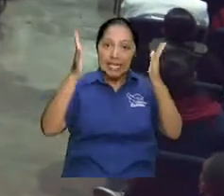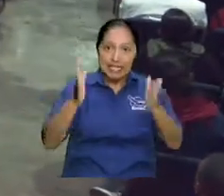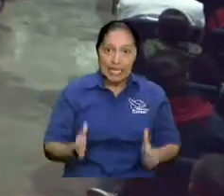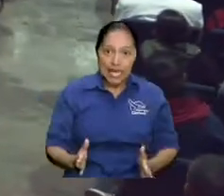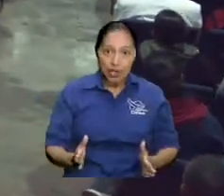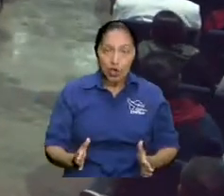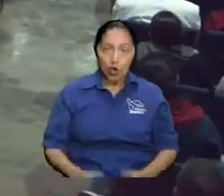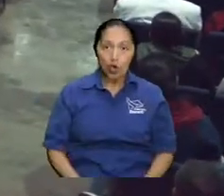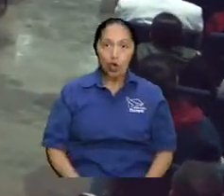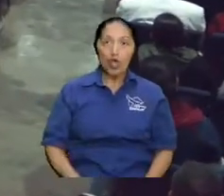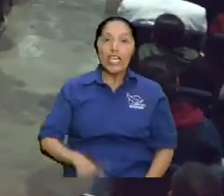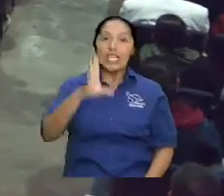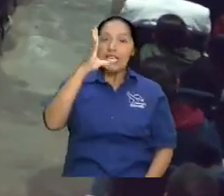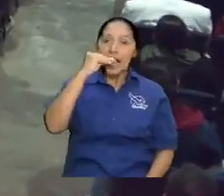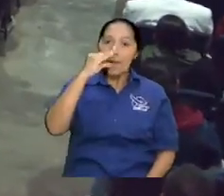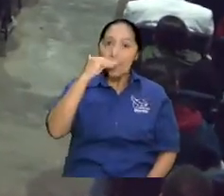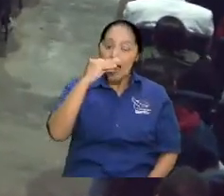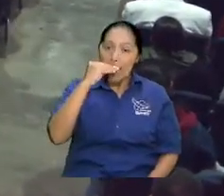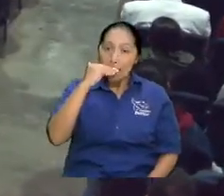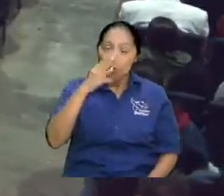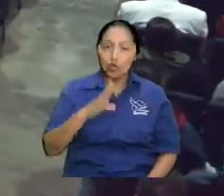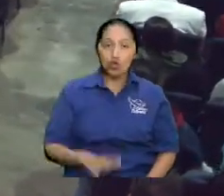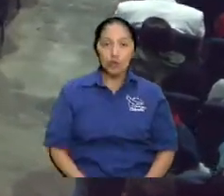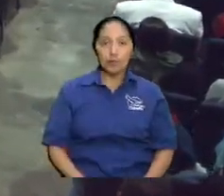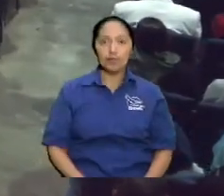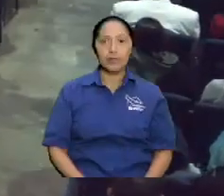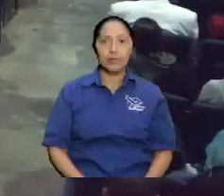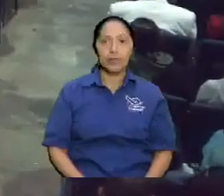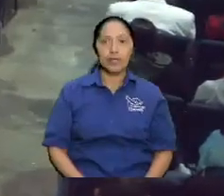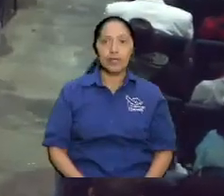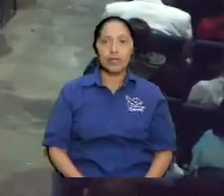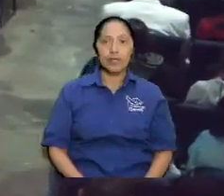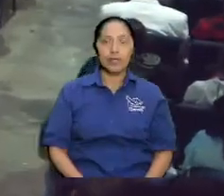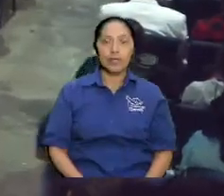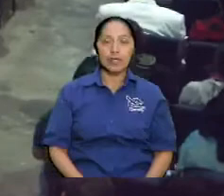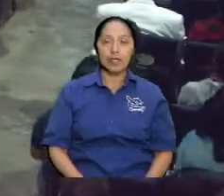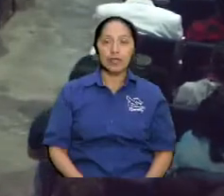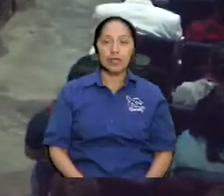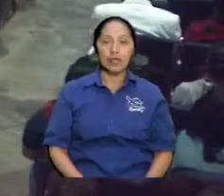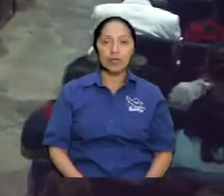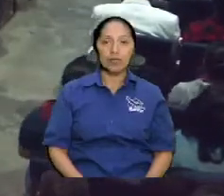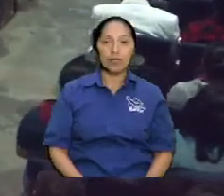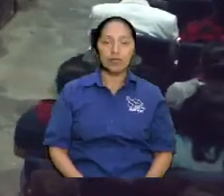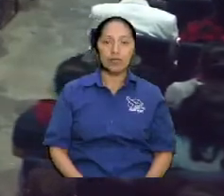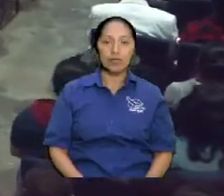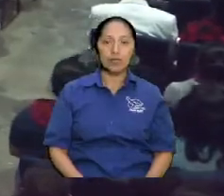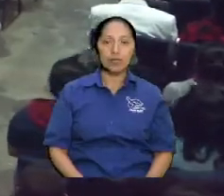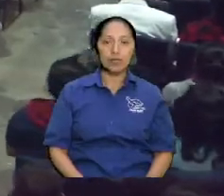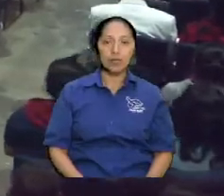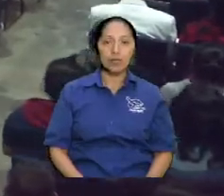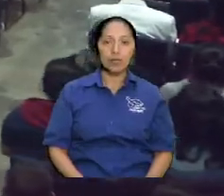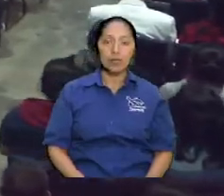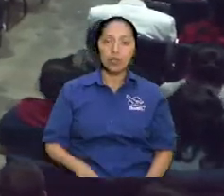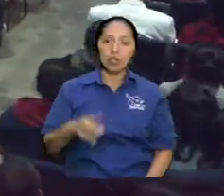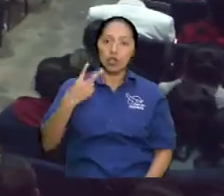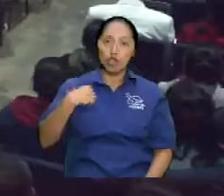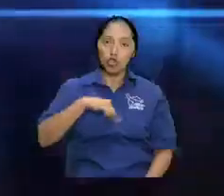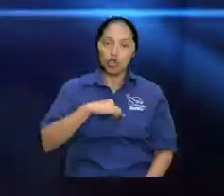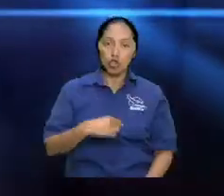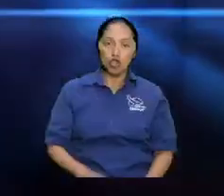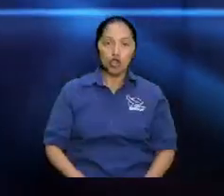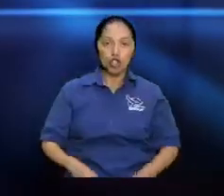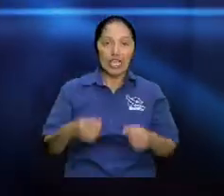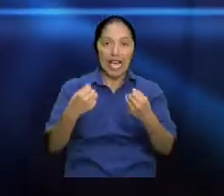ser mejor que se hagan, se van a hacer fuera de nosotros, vamos a hacer hazañas fuera de nosotros,